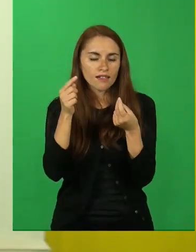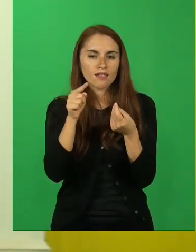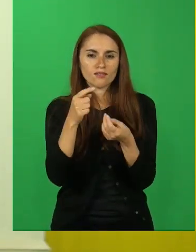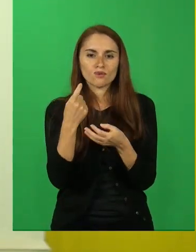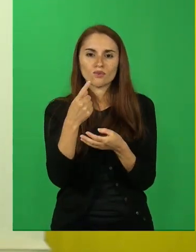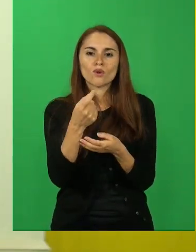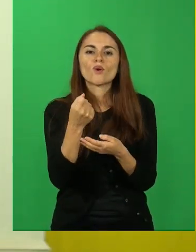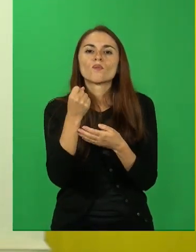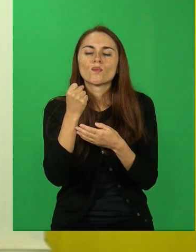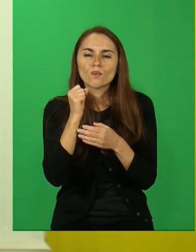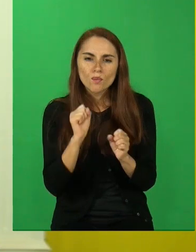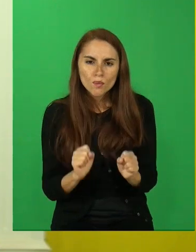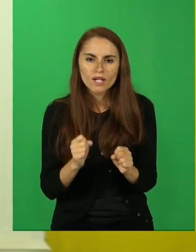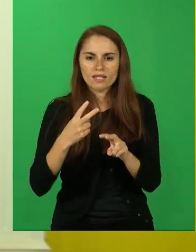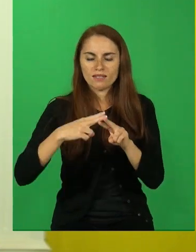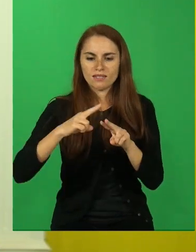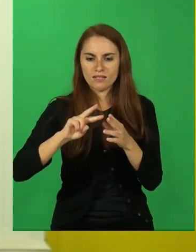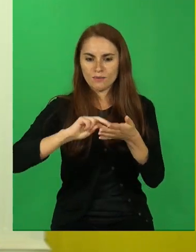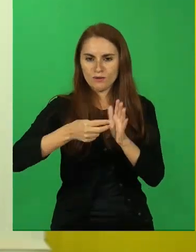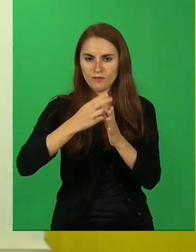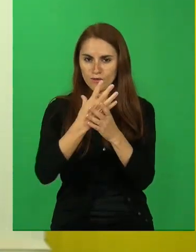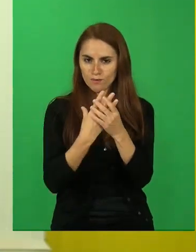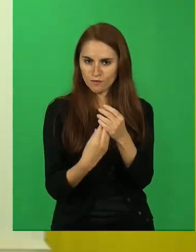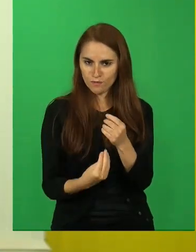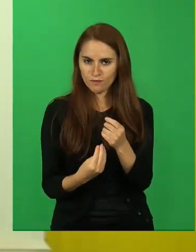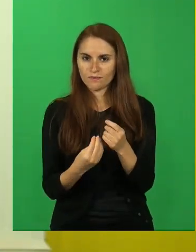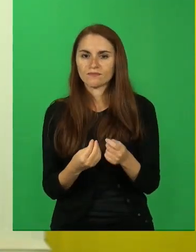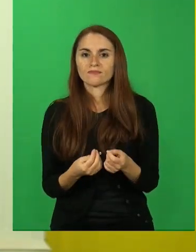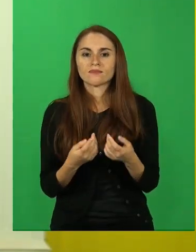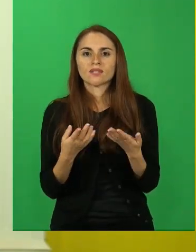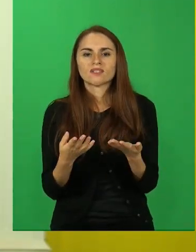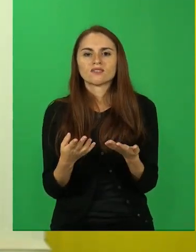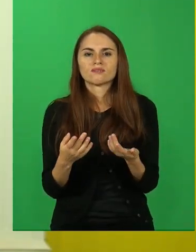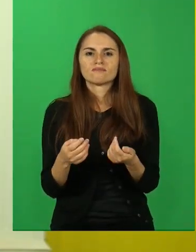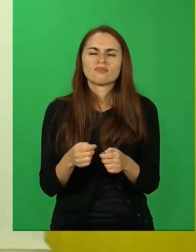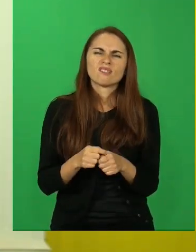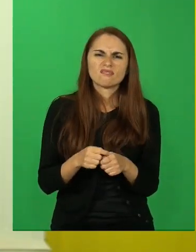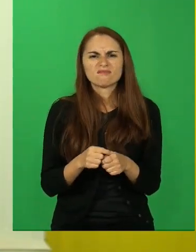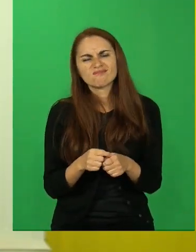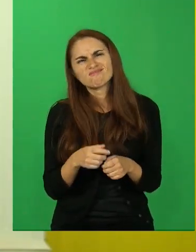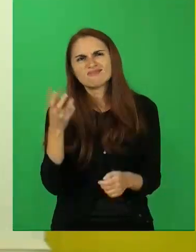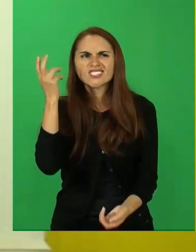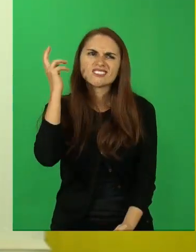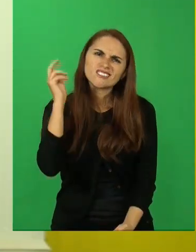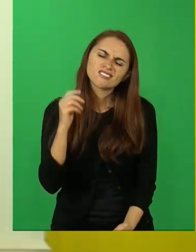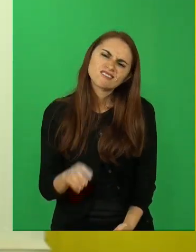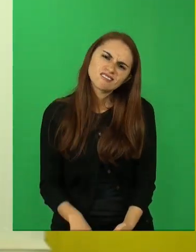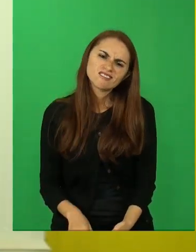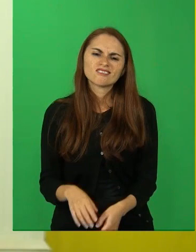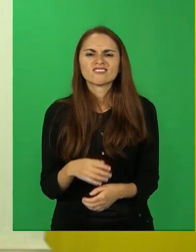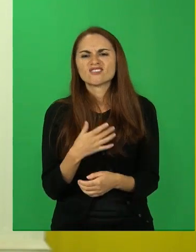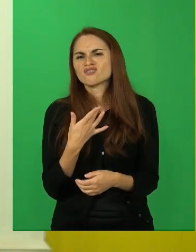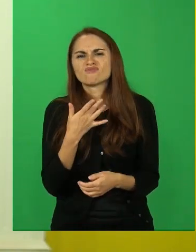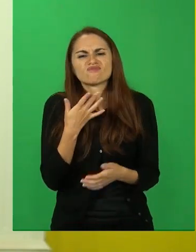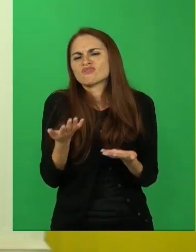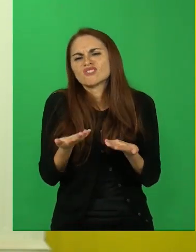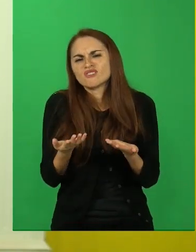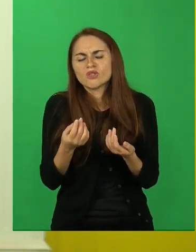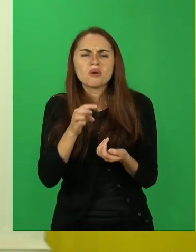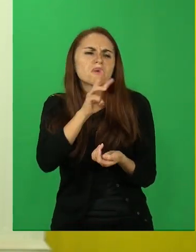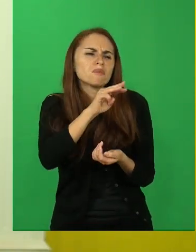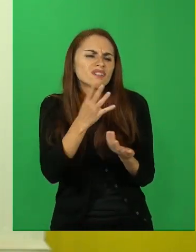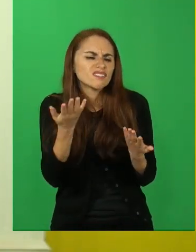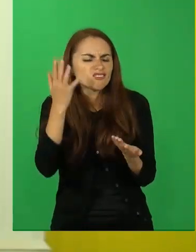que tienes que resolver con mínimo común múltiplo y no estés en casa diciendo, no entiendo, profesora, no entiendo, mamá,